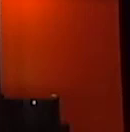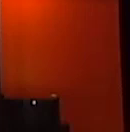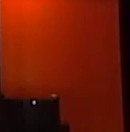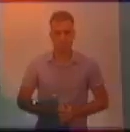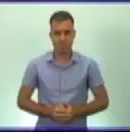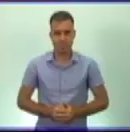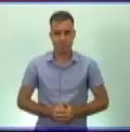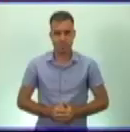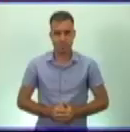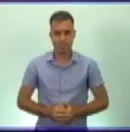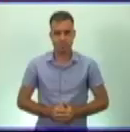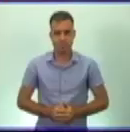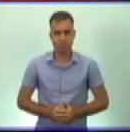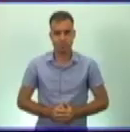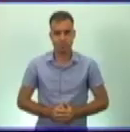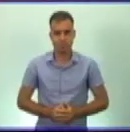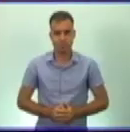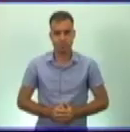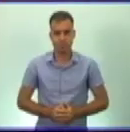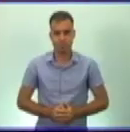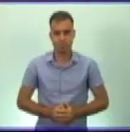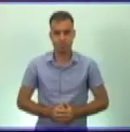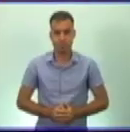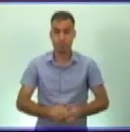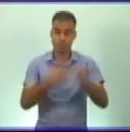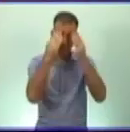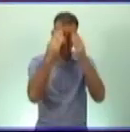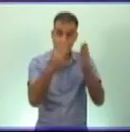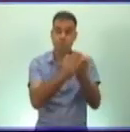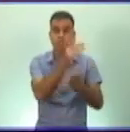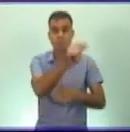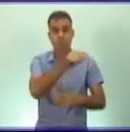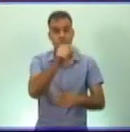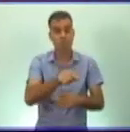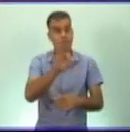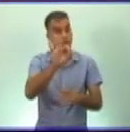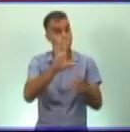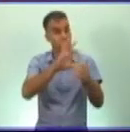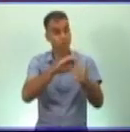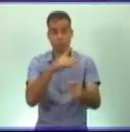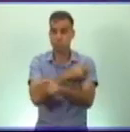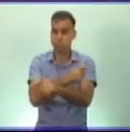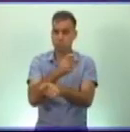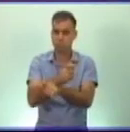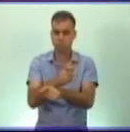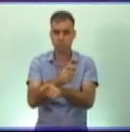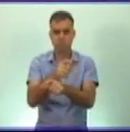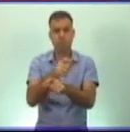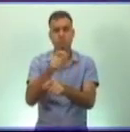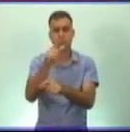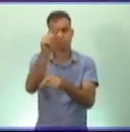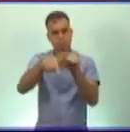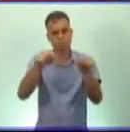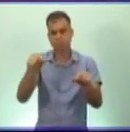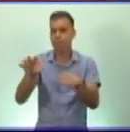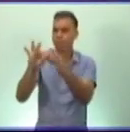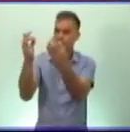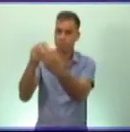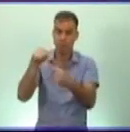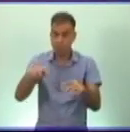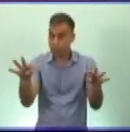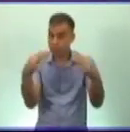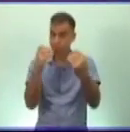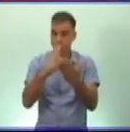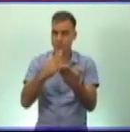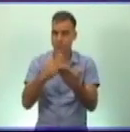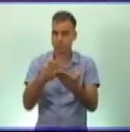Mis saludos para todos los estudiantes de octavo grado, para los profesores y los familiares. Sean todos bienvenidos